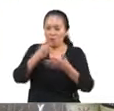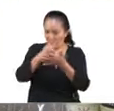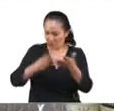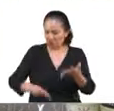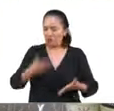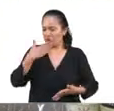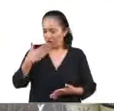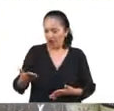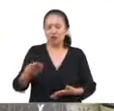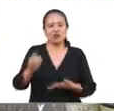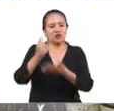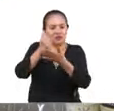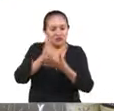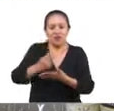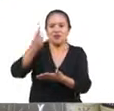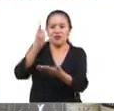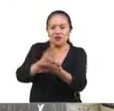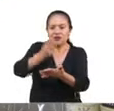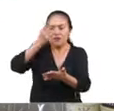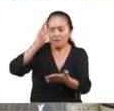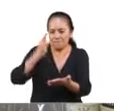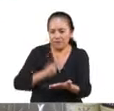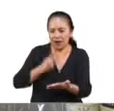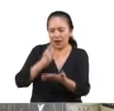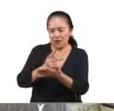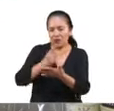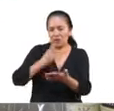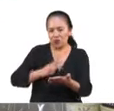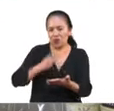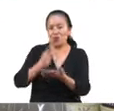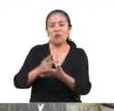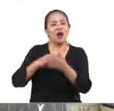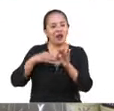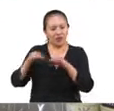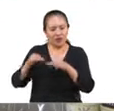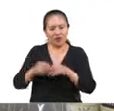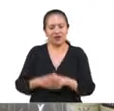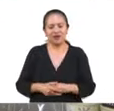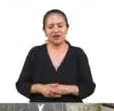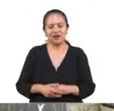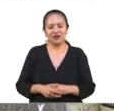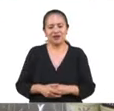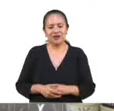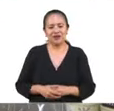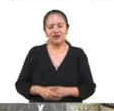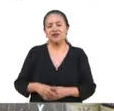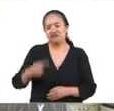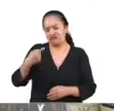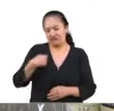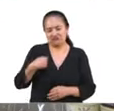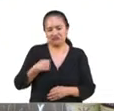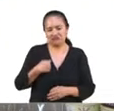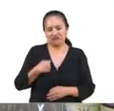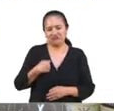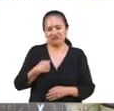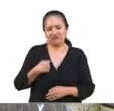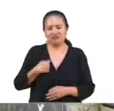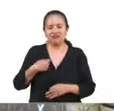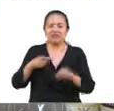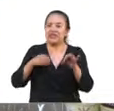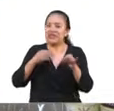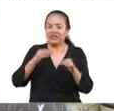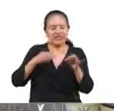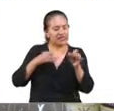bueno porque nos están pagando para trabajar nuestros territorios y además de eso pues estamos teniendo